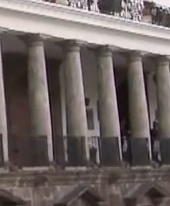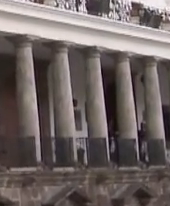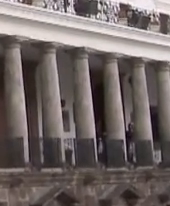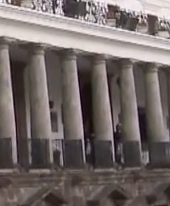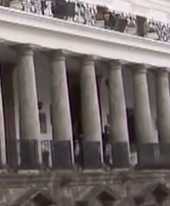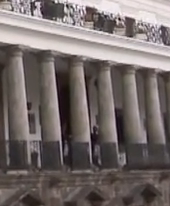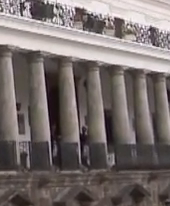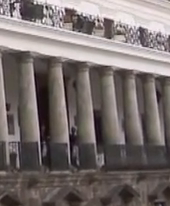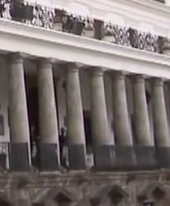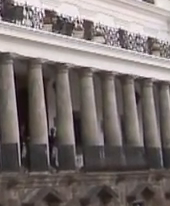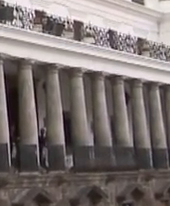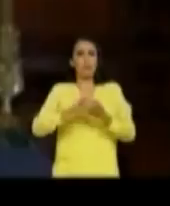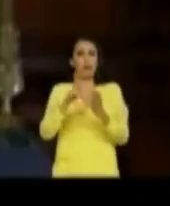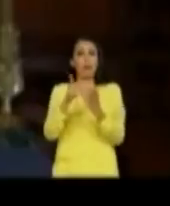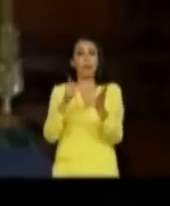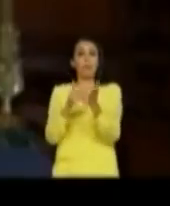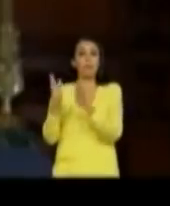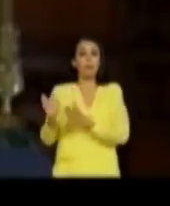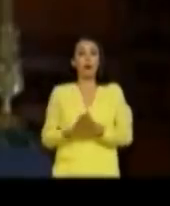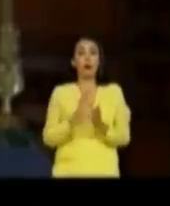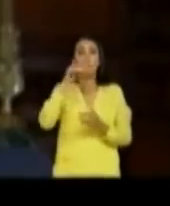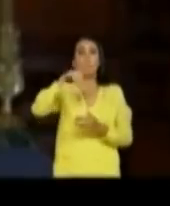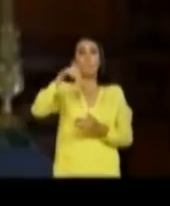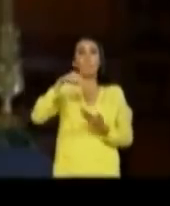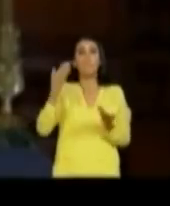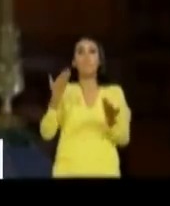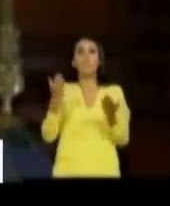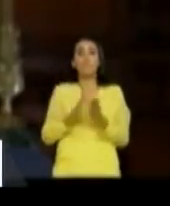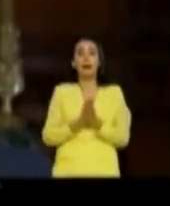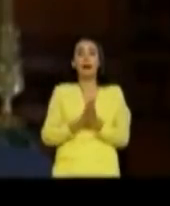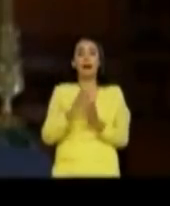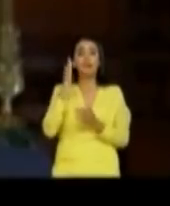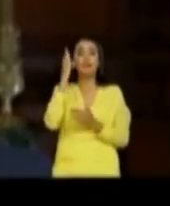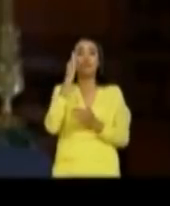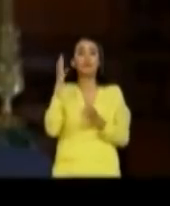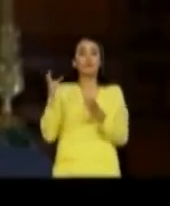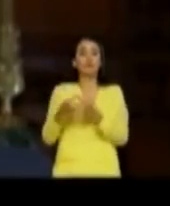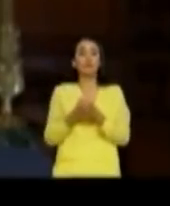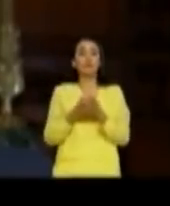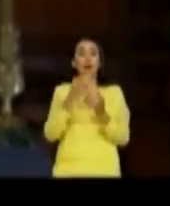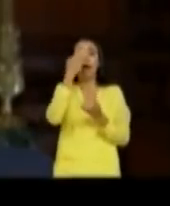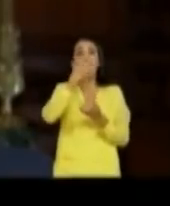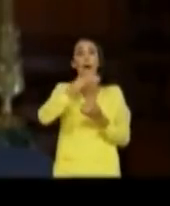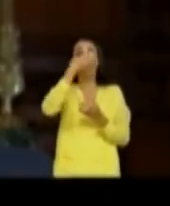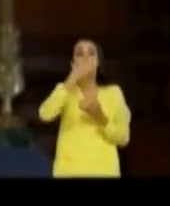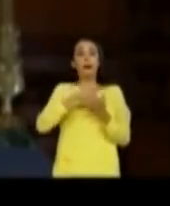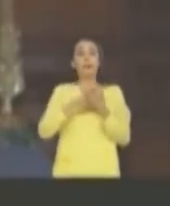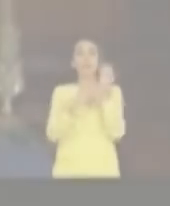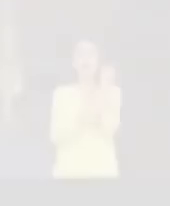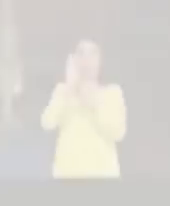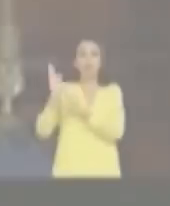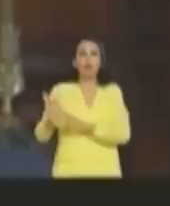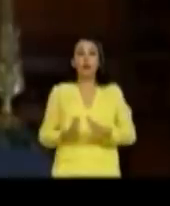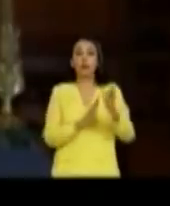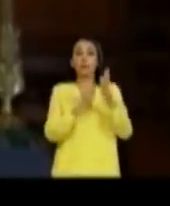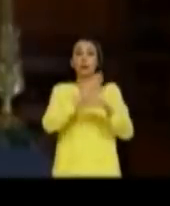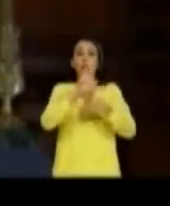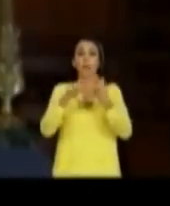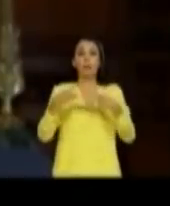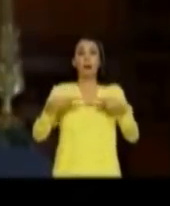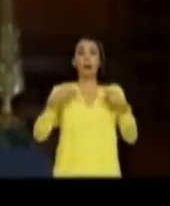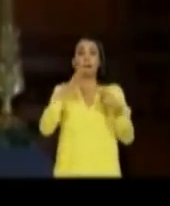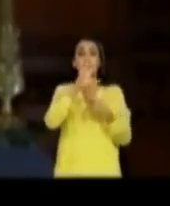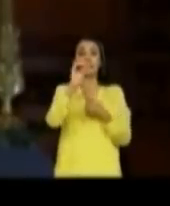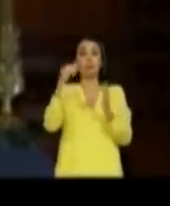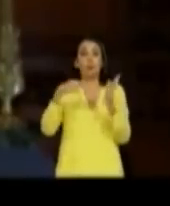que implementará el gobierno nacional. Mañana martes estaremos en Pelileo, Tungurahua. Presentamos la misión Menos Pobreza, Más Desarrollo.